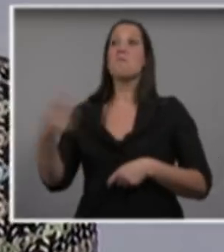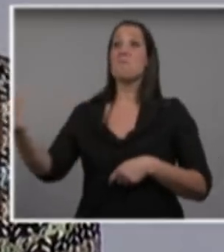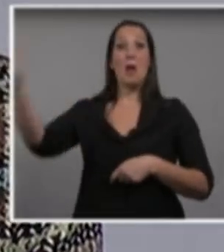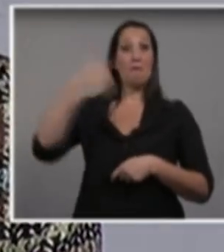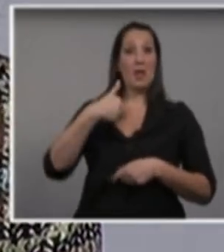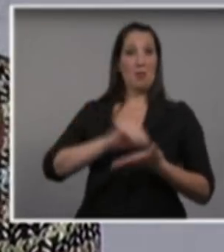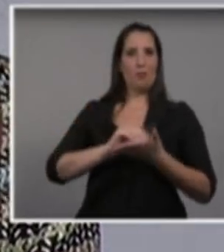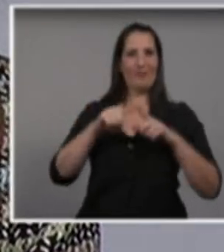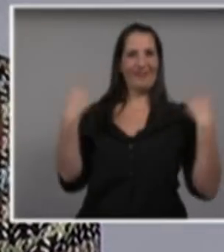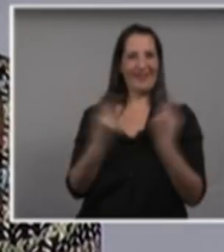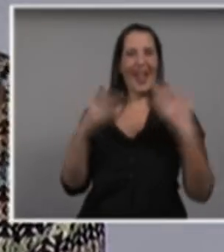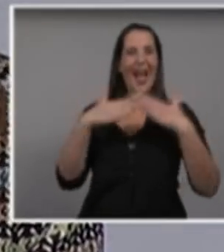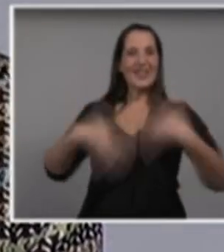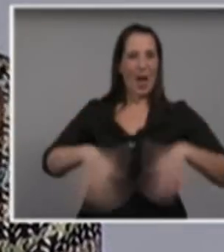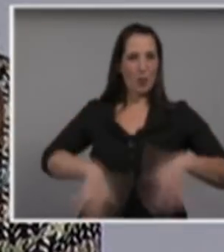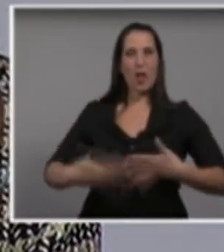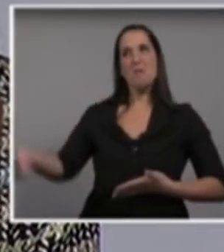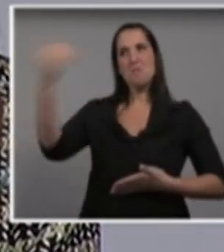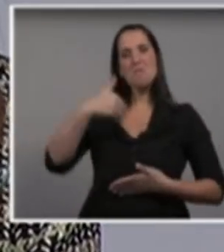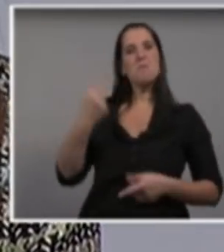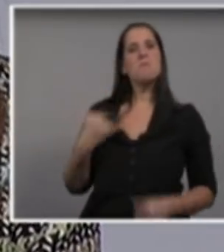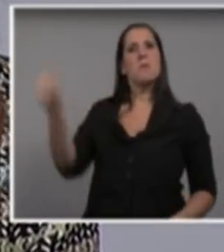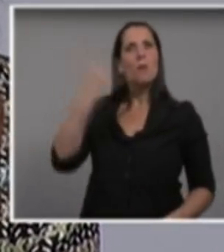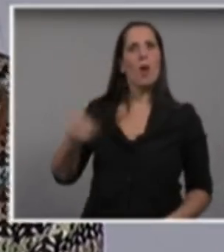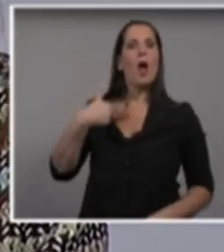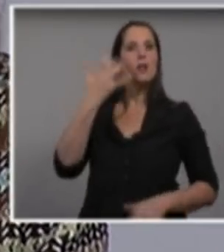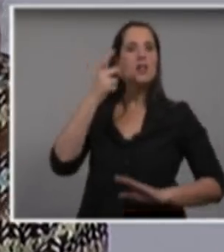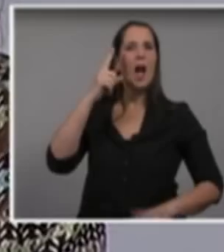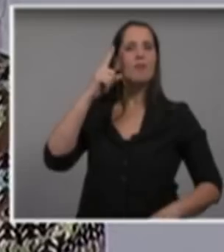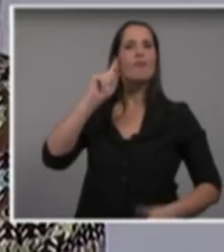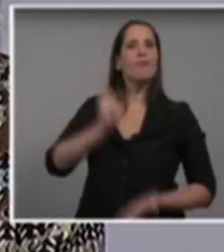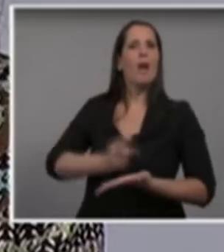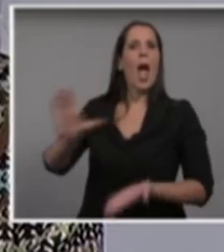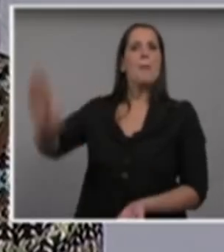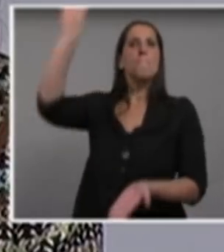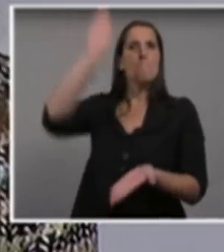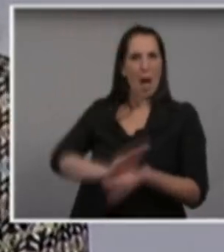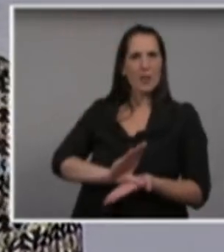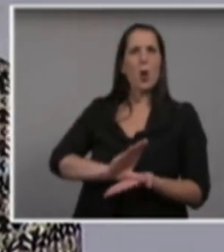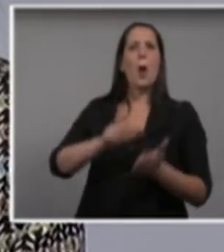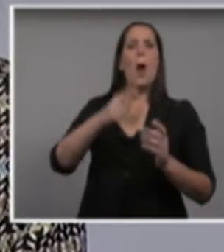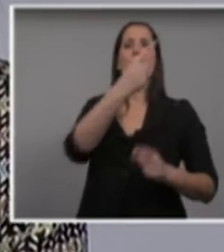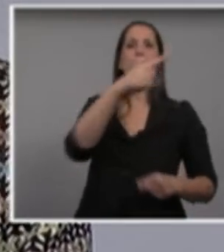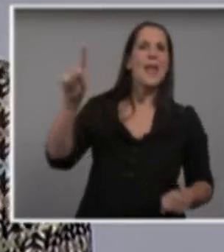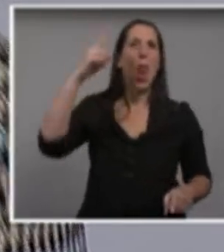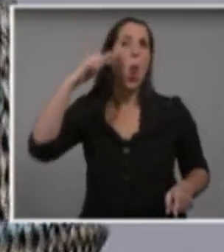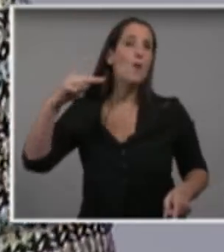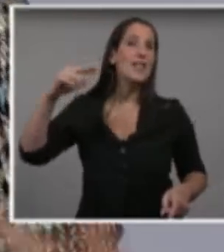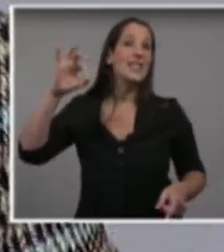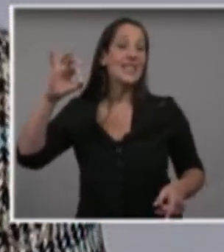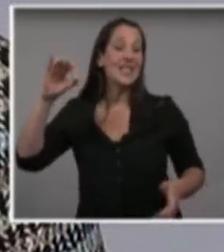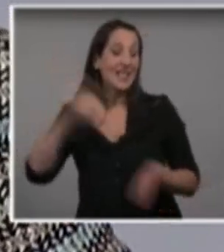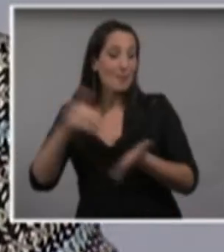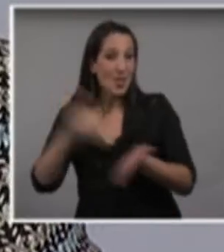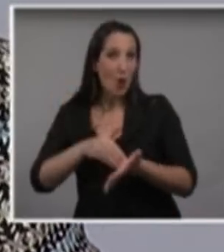para comunicarnos una inversión de Ford en Argentina de más de 1.900 millones de pesos. ¿Y saben qué me contó? Empezamos